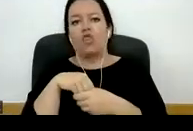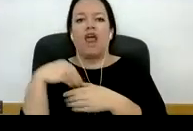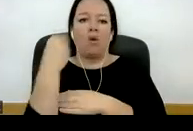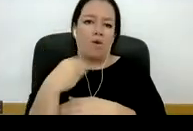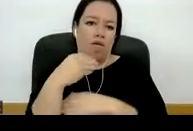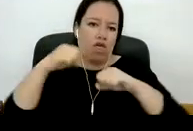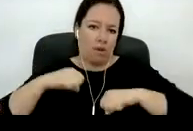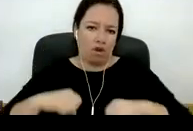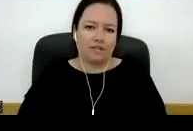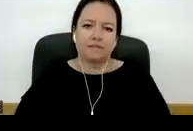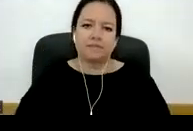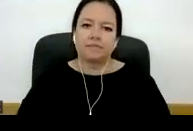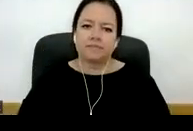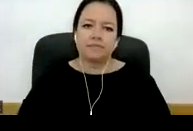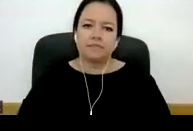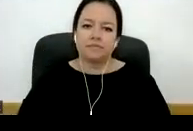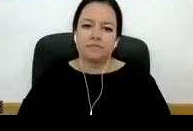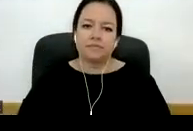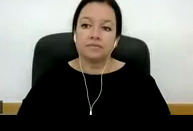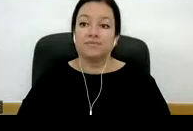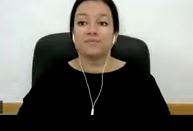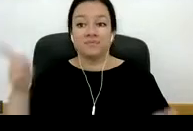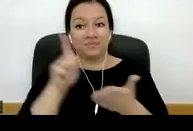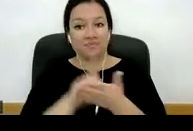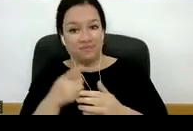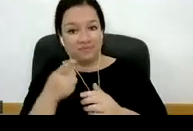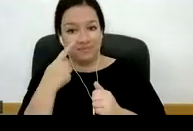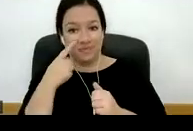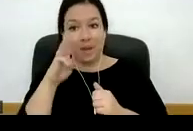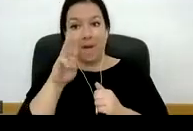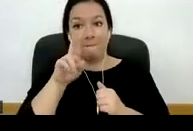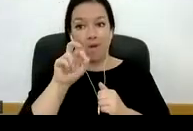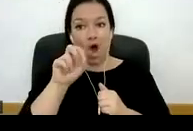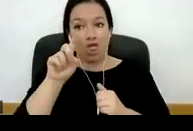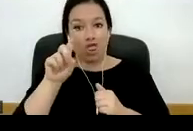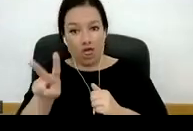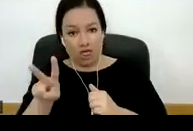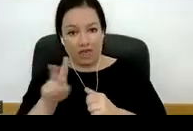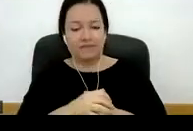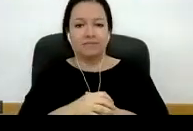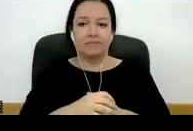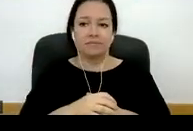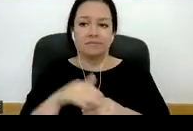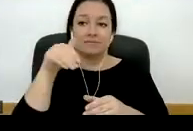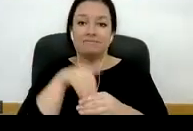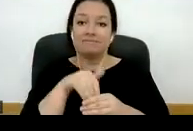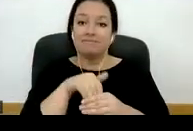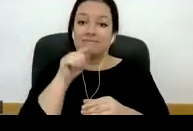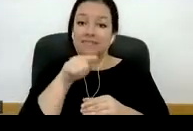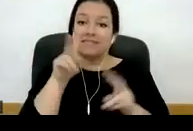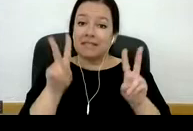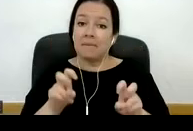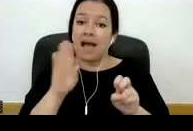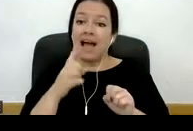persona mayor. Volvemos al concepto Pro12 para introducir su capacidad, como os